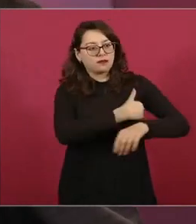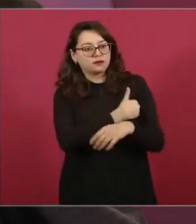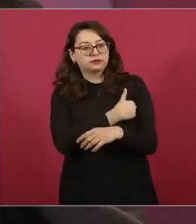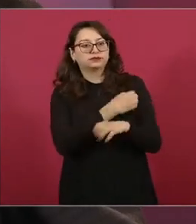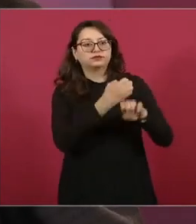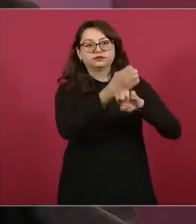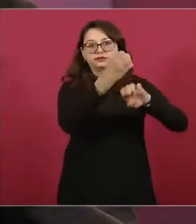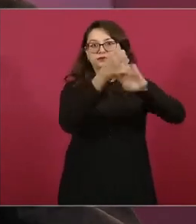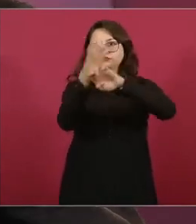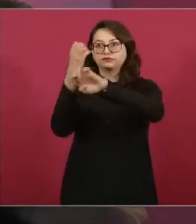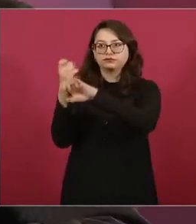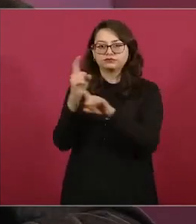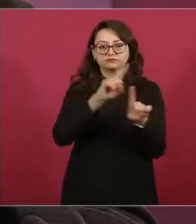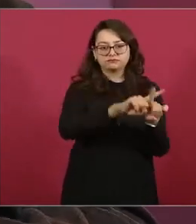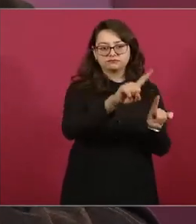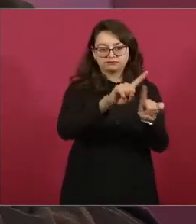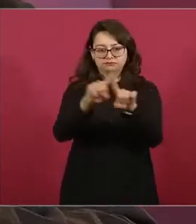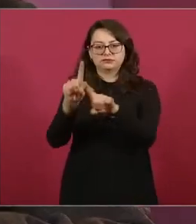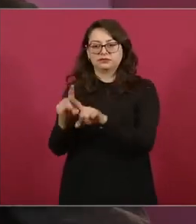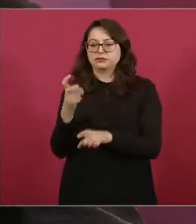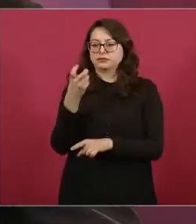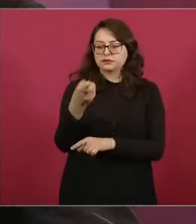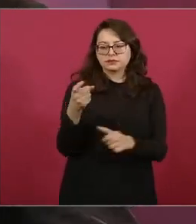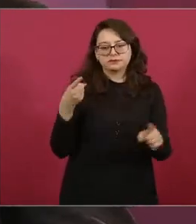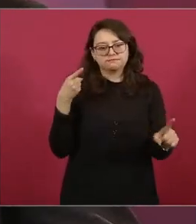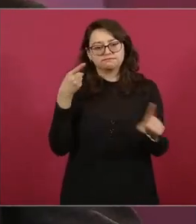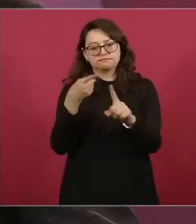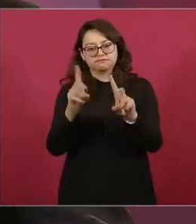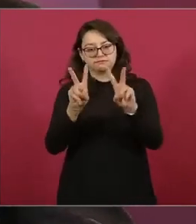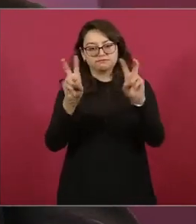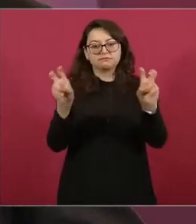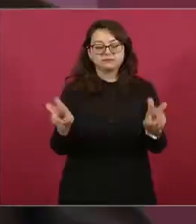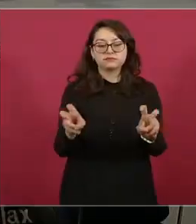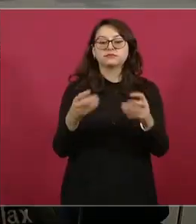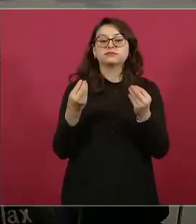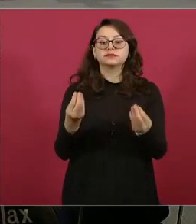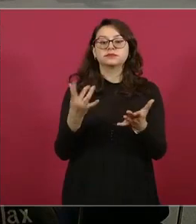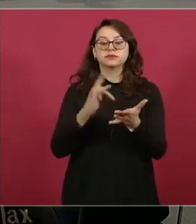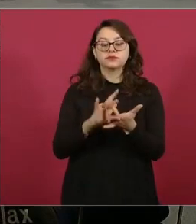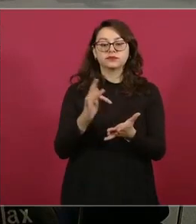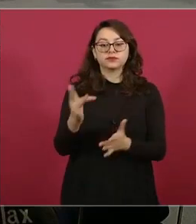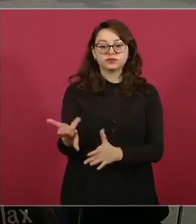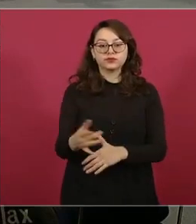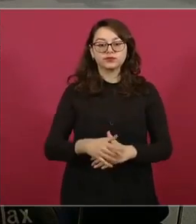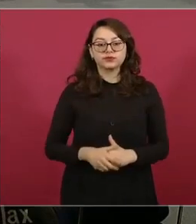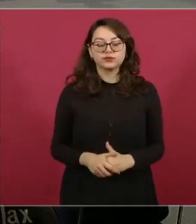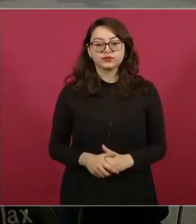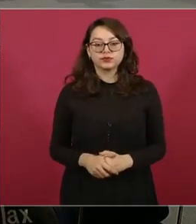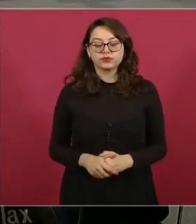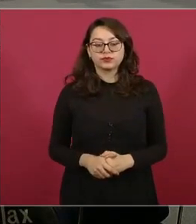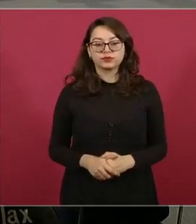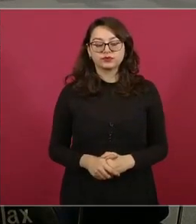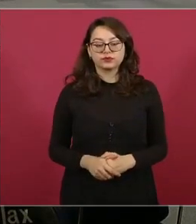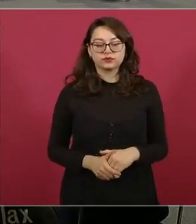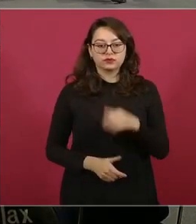son las el tema que vamos a tratar el día de hoy. Muchas gracias.